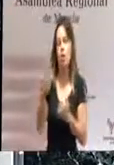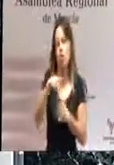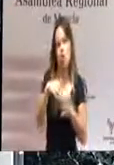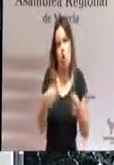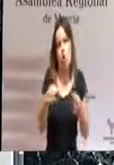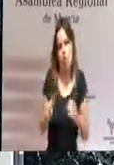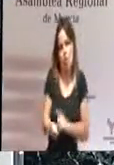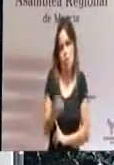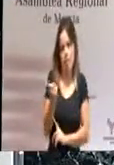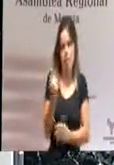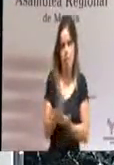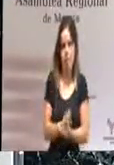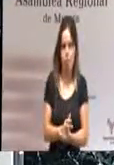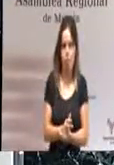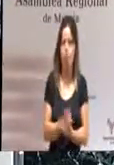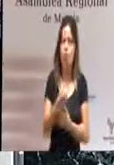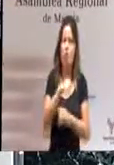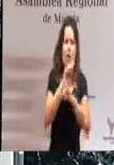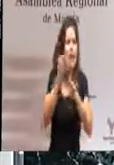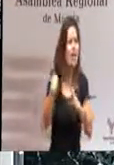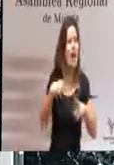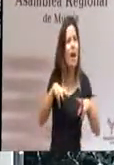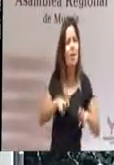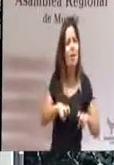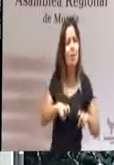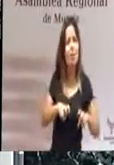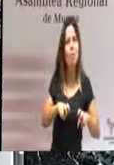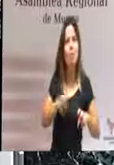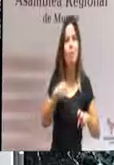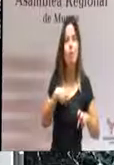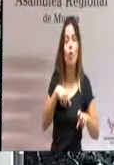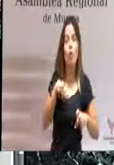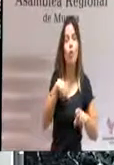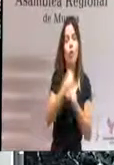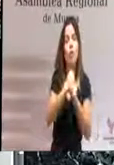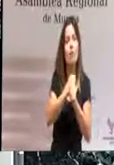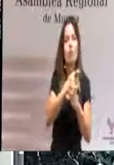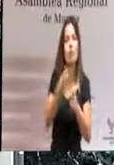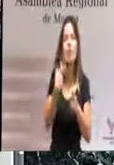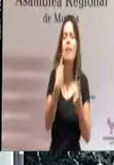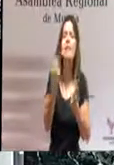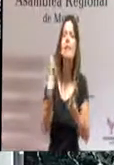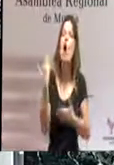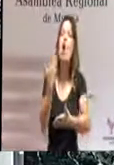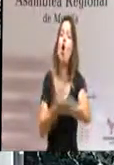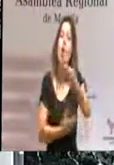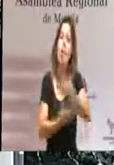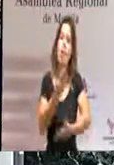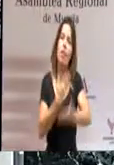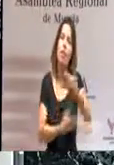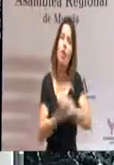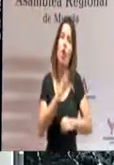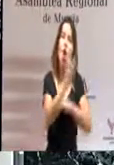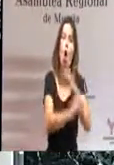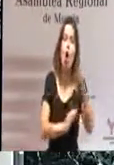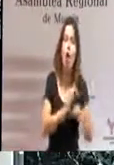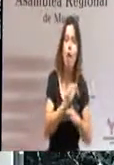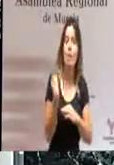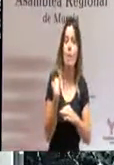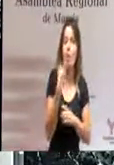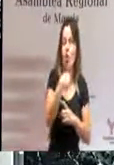normalidad. Tuvimos claro desde el principio que en esa tarea debíamos contar con la colaboración de las organizaciones que